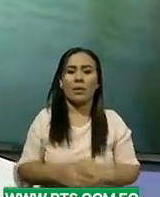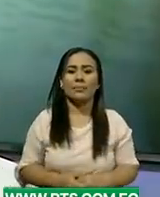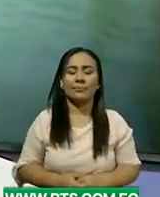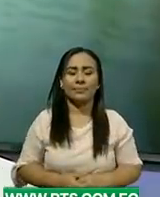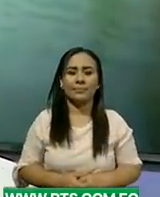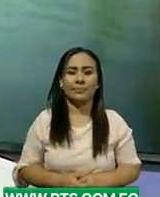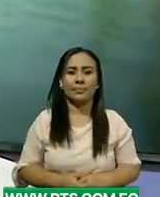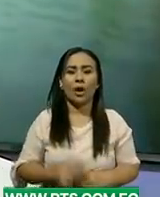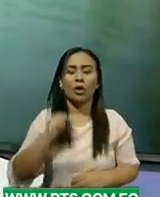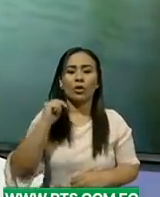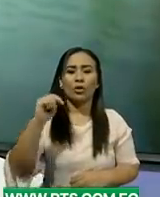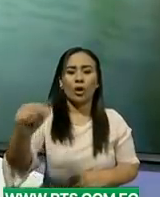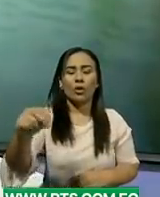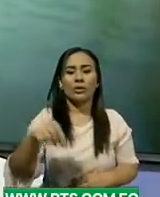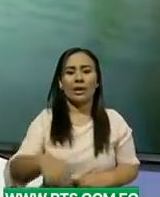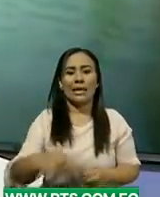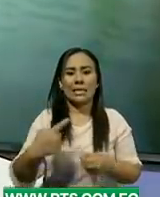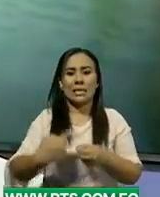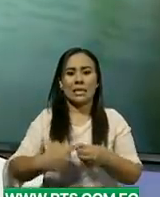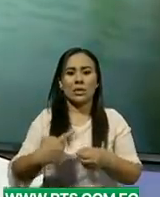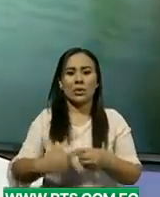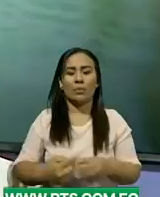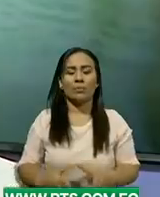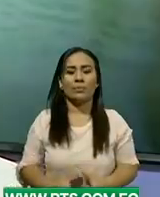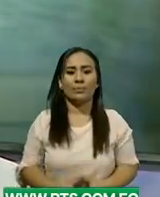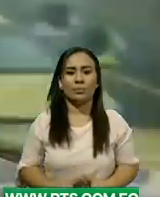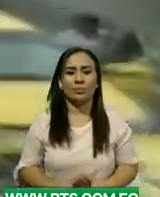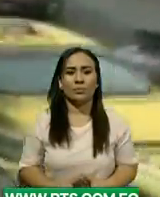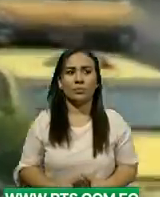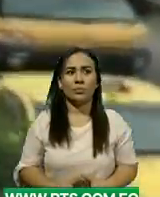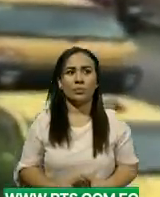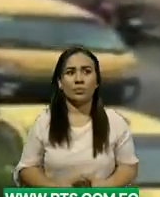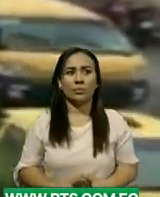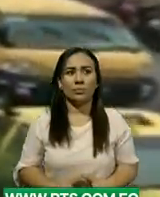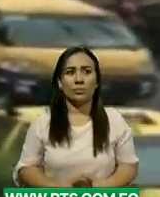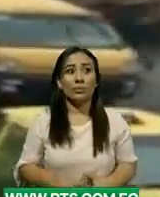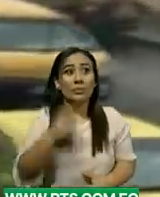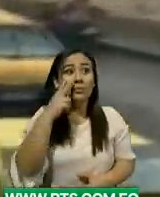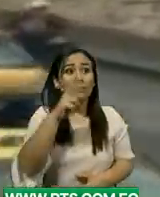Alto, en el norte de la capital. ¡Muevan los carros!